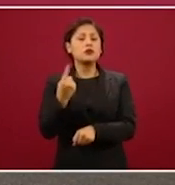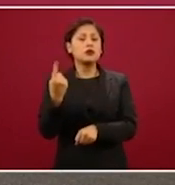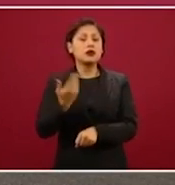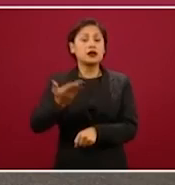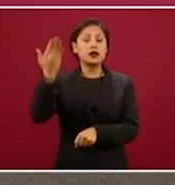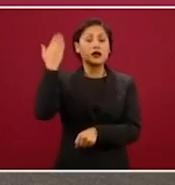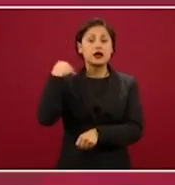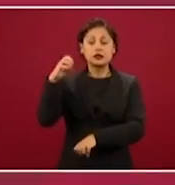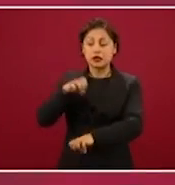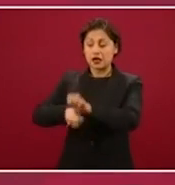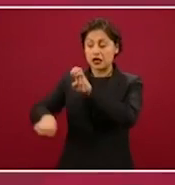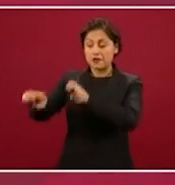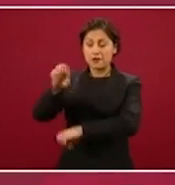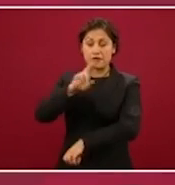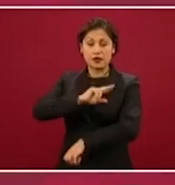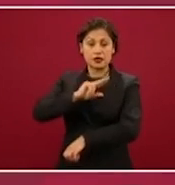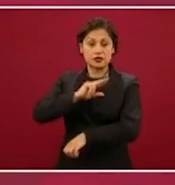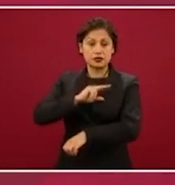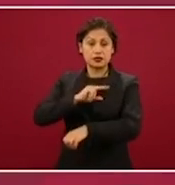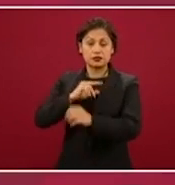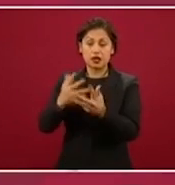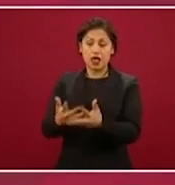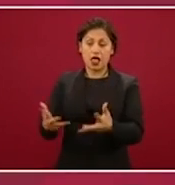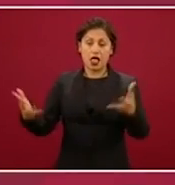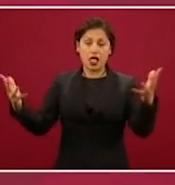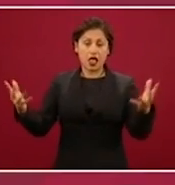medicamentos en el pasado